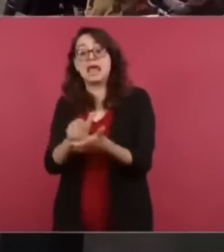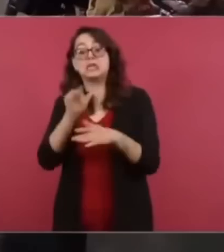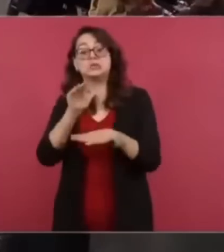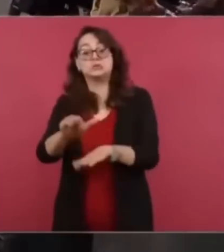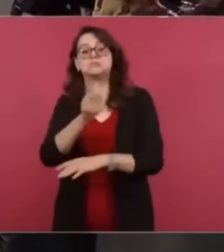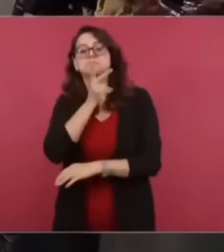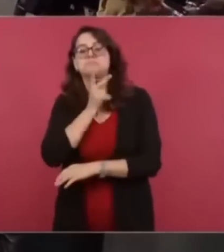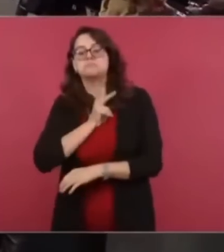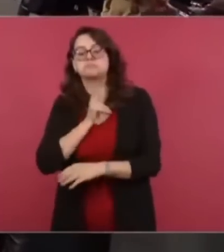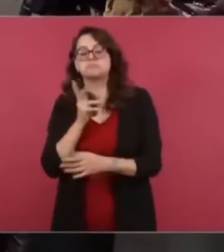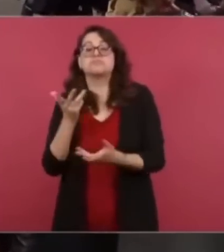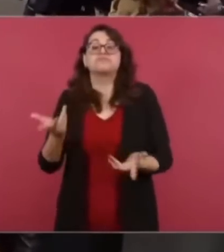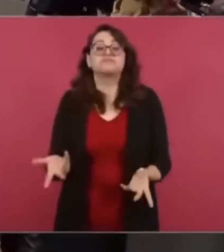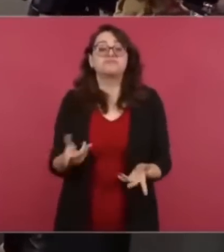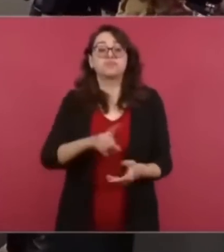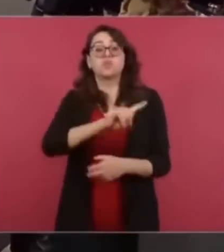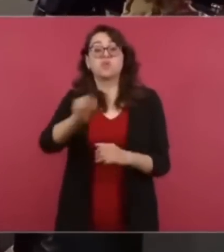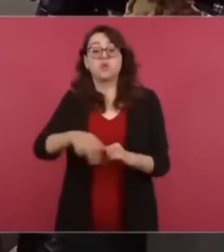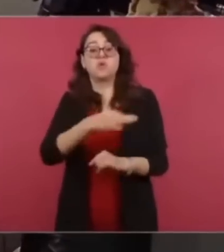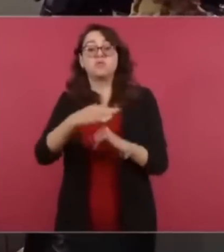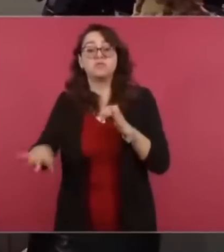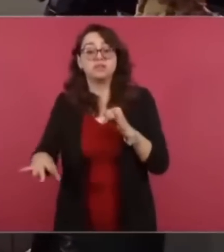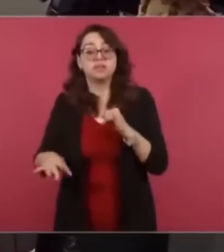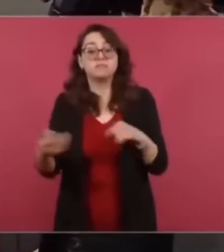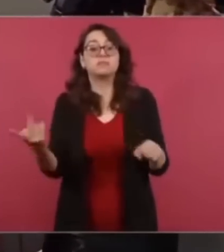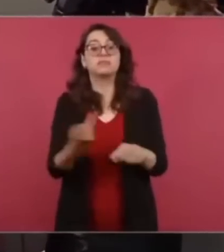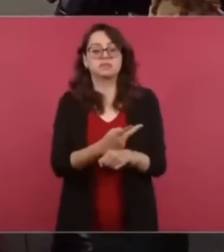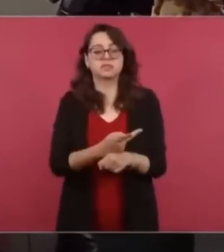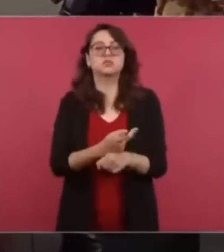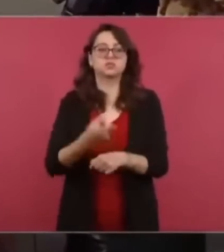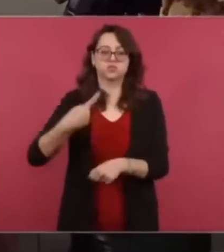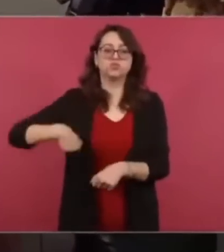Al final, sí logramos bastante,